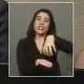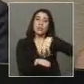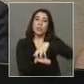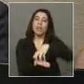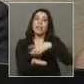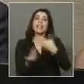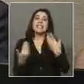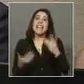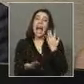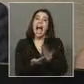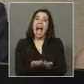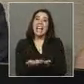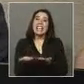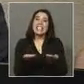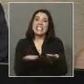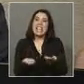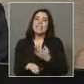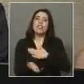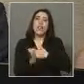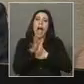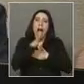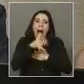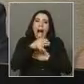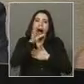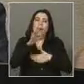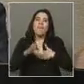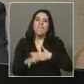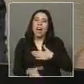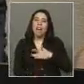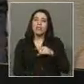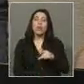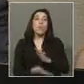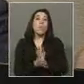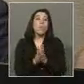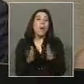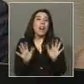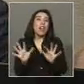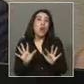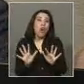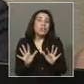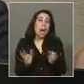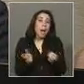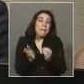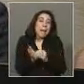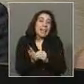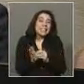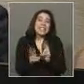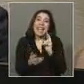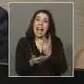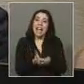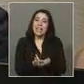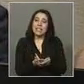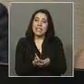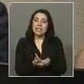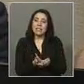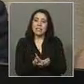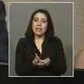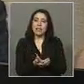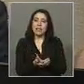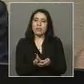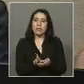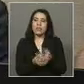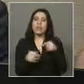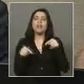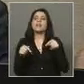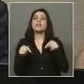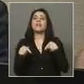instalados los servicios. Y cualquier excepcionalidad que se produzca, evidentemente, va a generar situaciones de